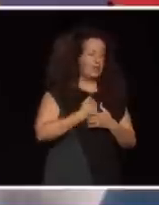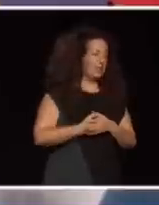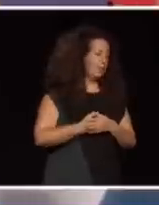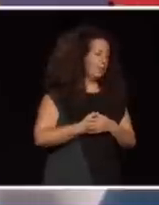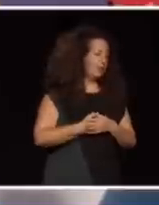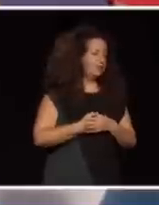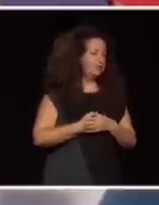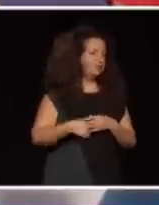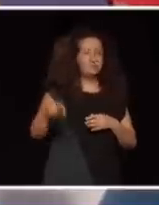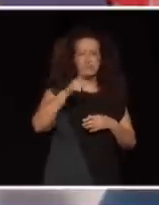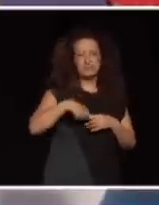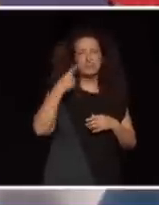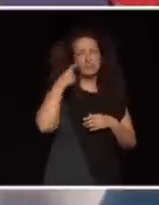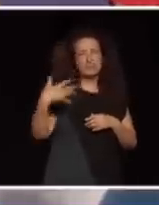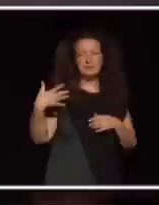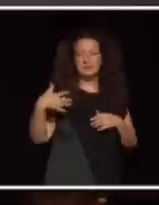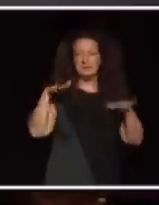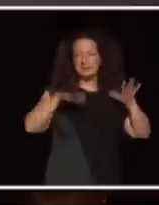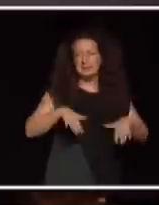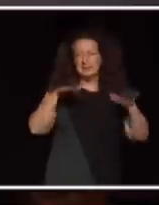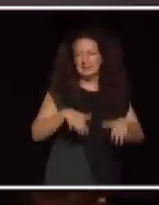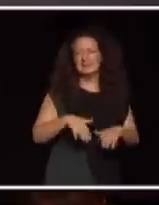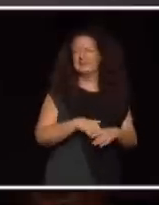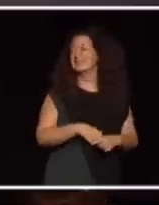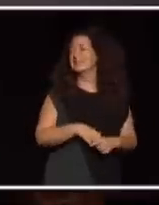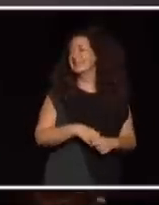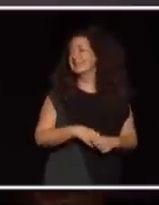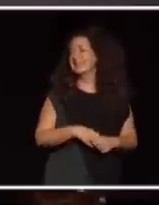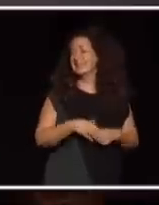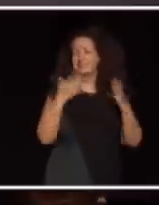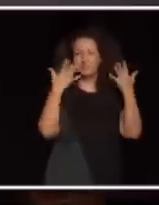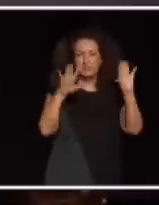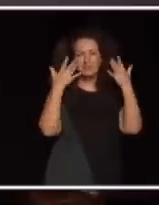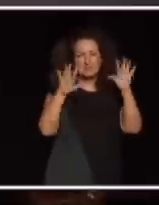imprescindible al cambio en España.